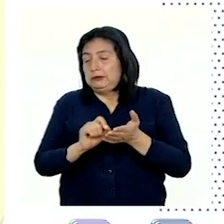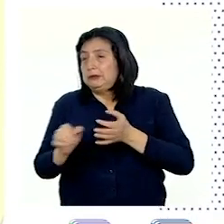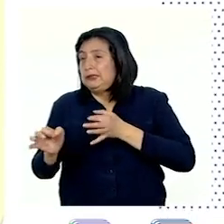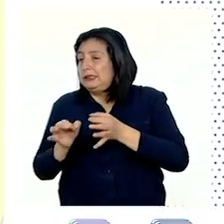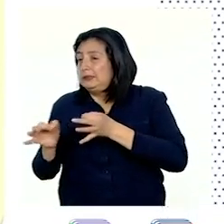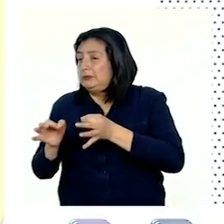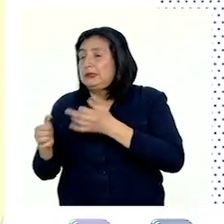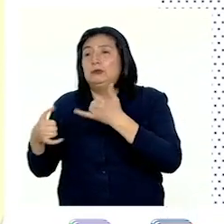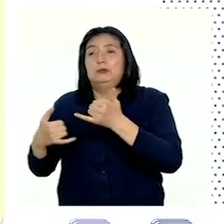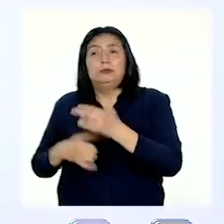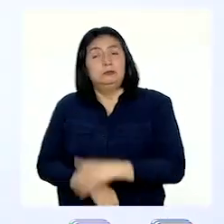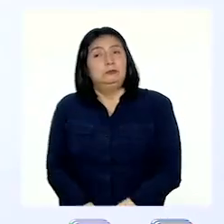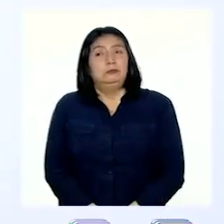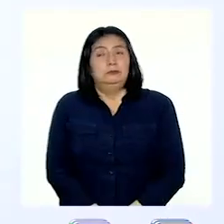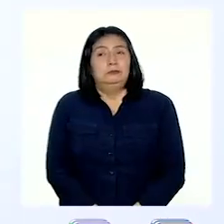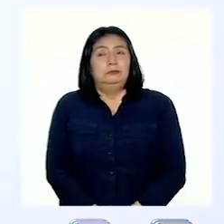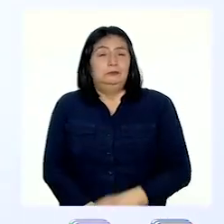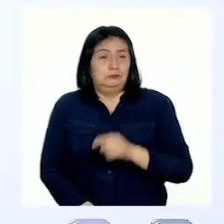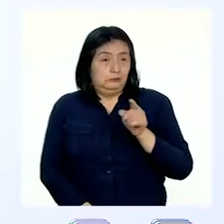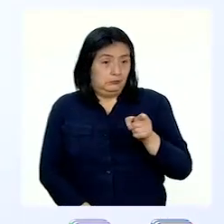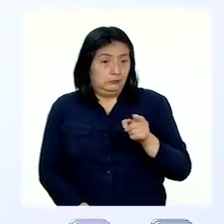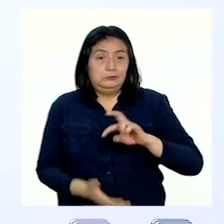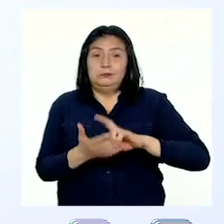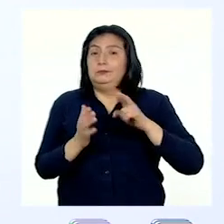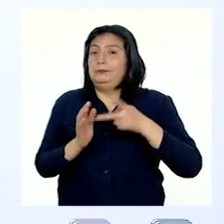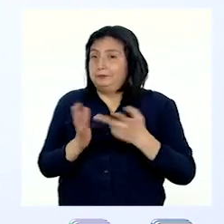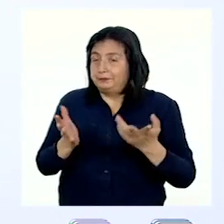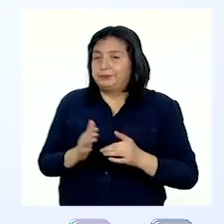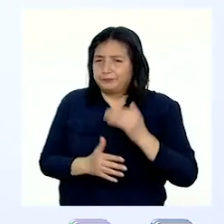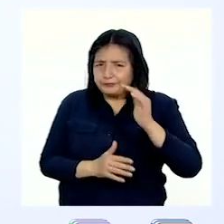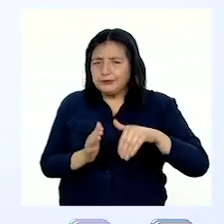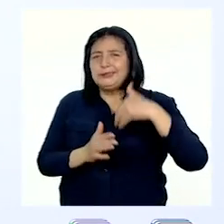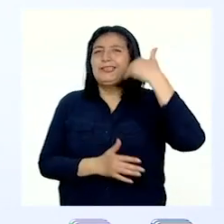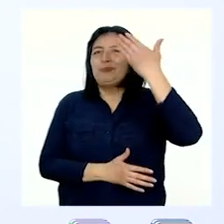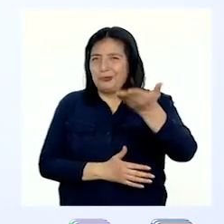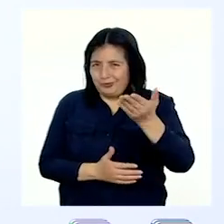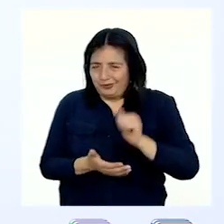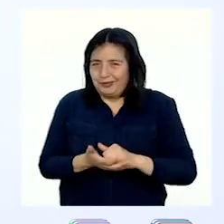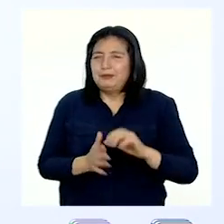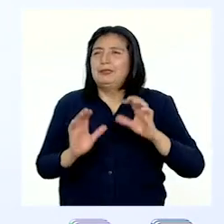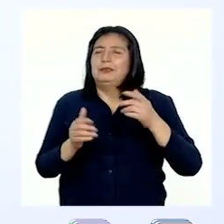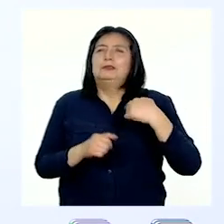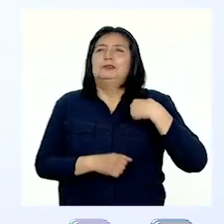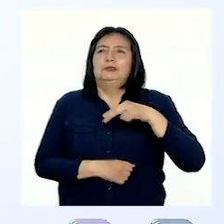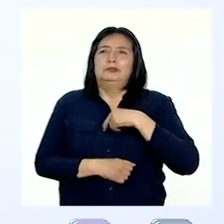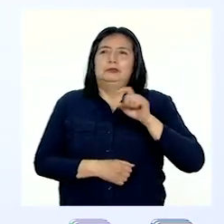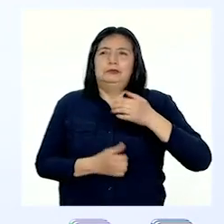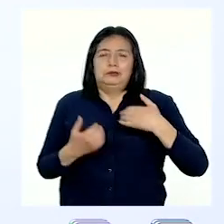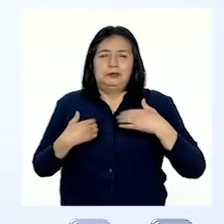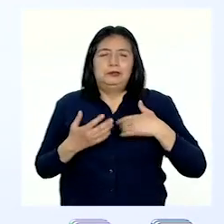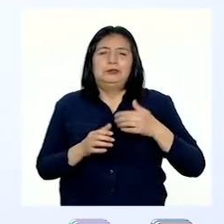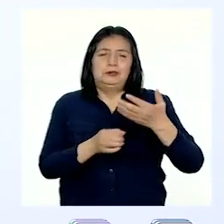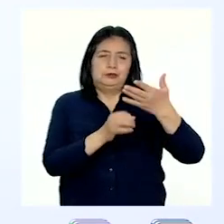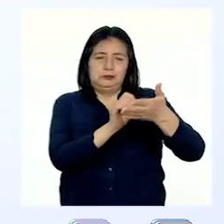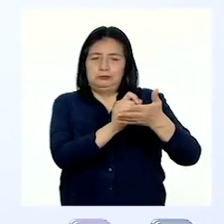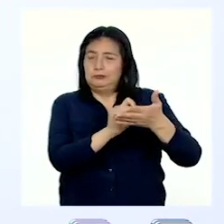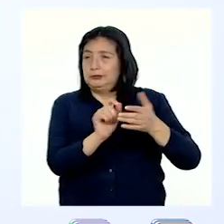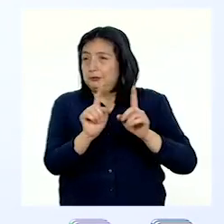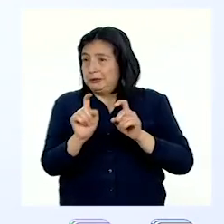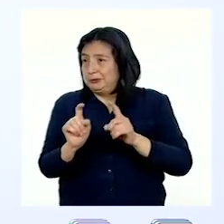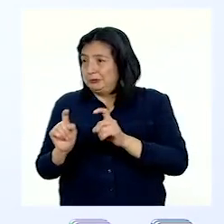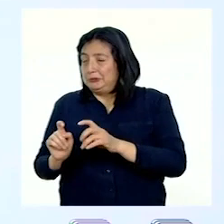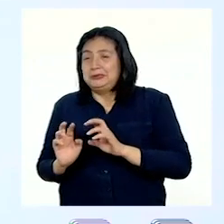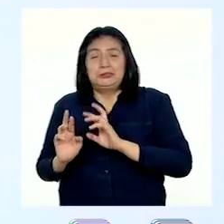que explique el juego. Eso quiere decir que para la próxima actividad debemos tener nuestro borrador de preguntas